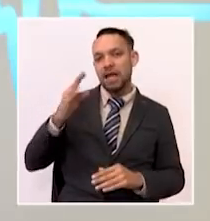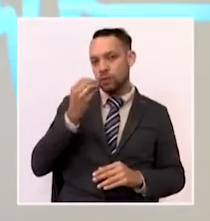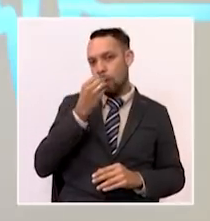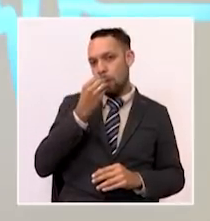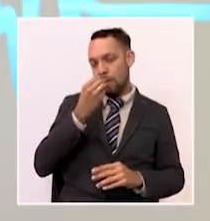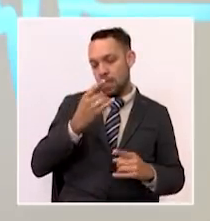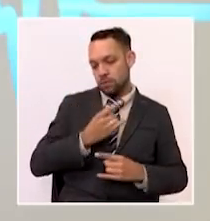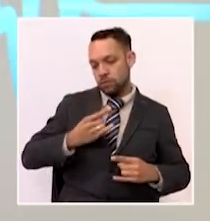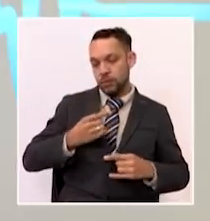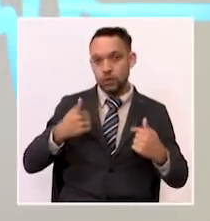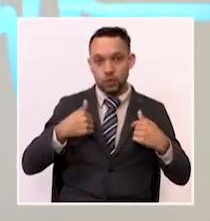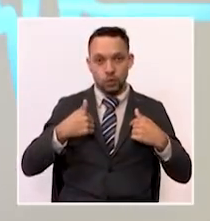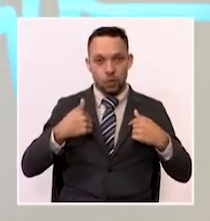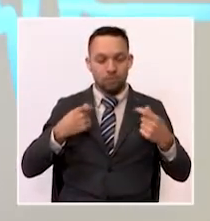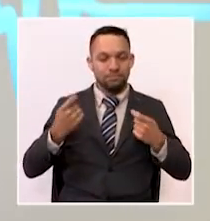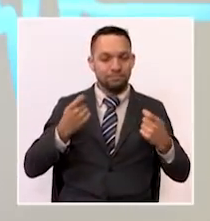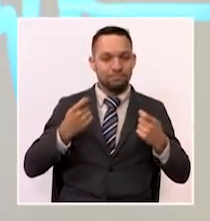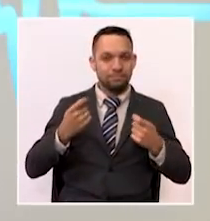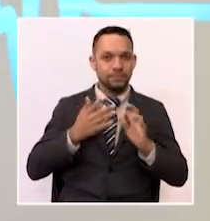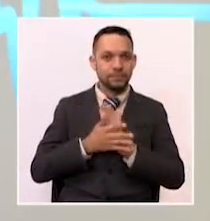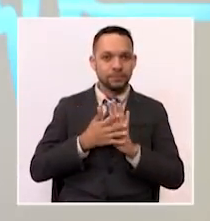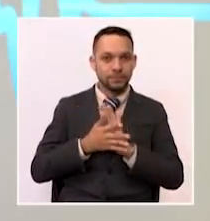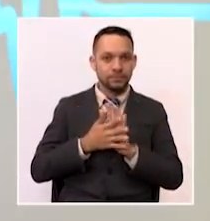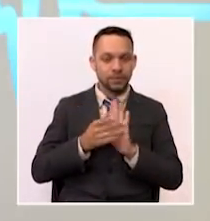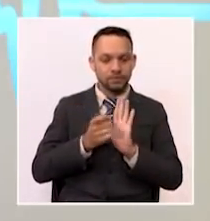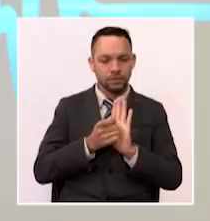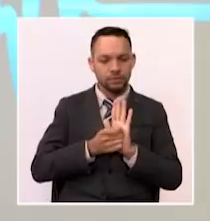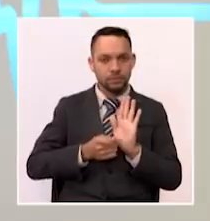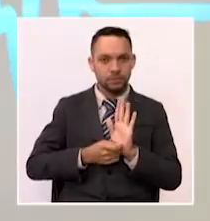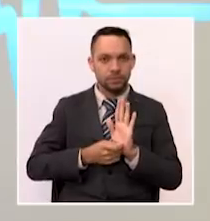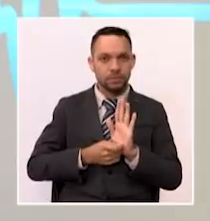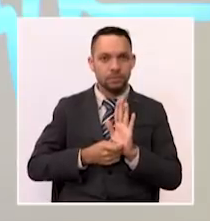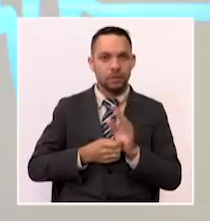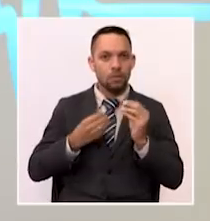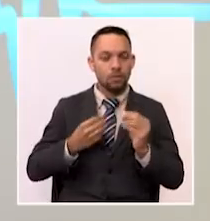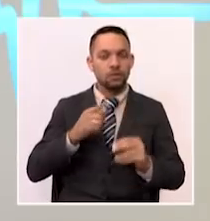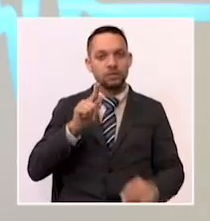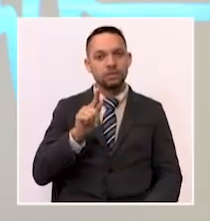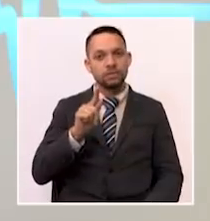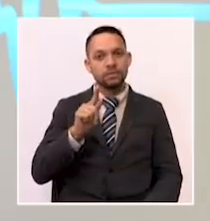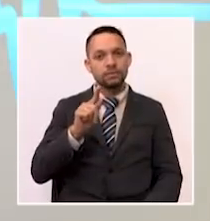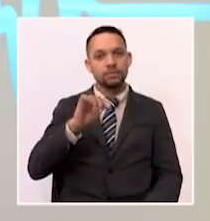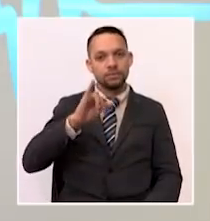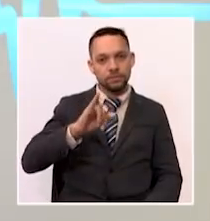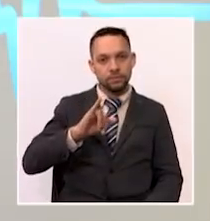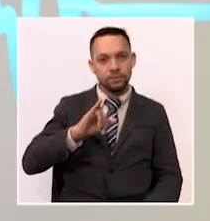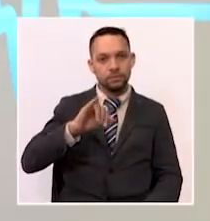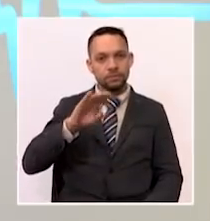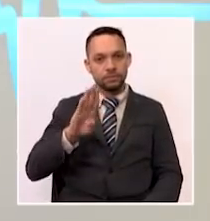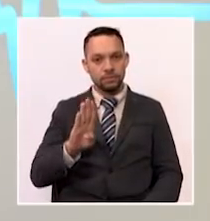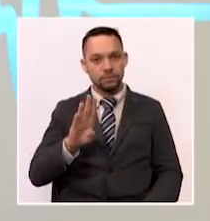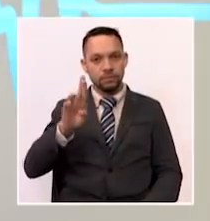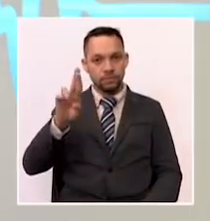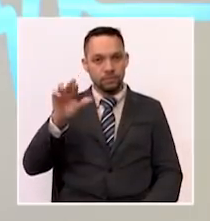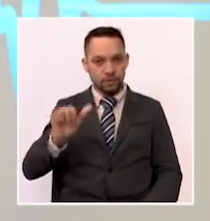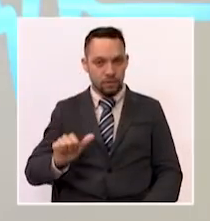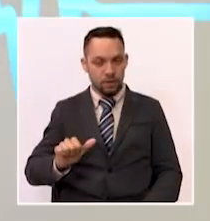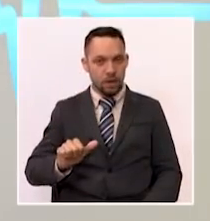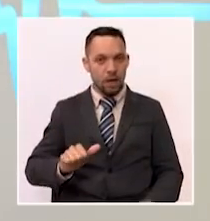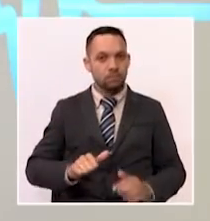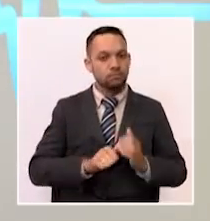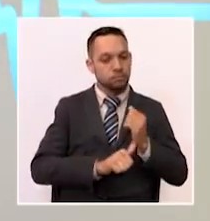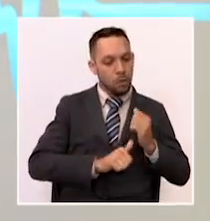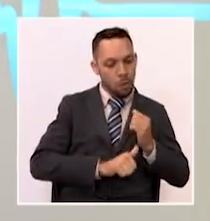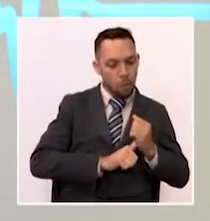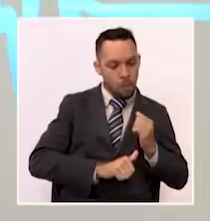lo que yo manejo, lo que yo les hacía énfasis ahora, son las cosas ricas en fibra. Además, la fibra no solo nos sirve para el estreñimiento, la fibra mejora